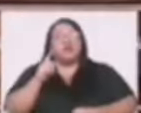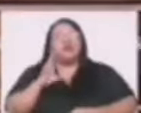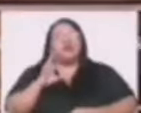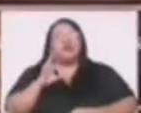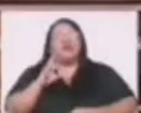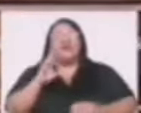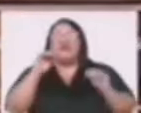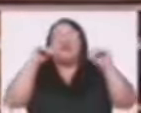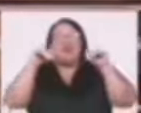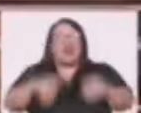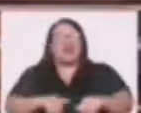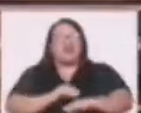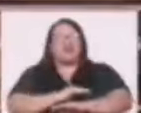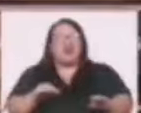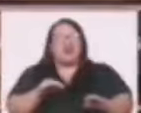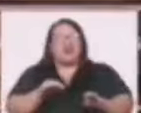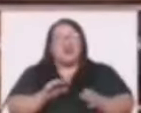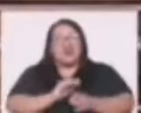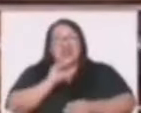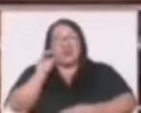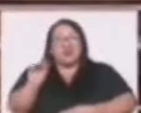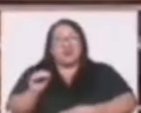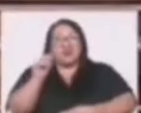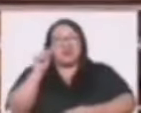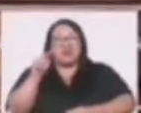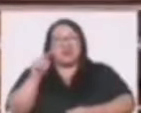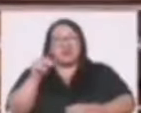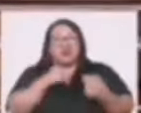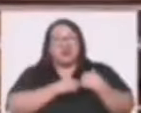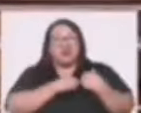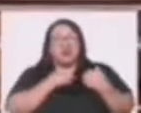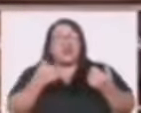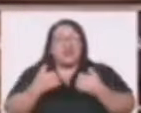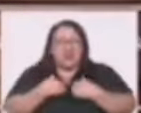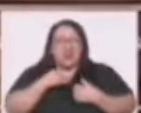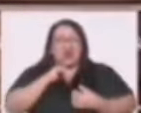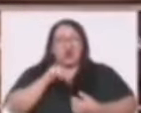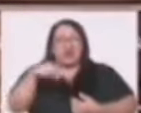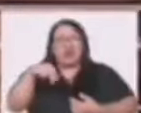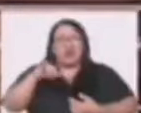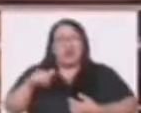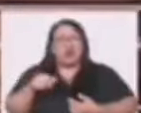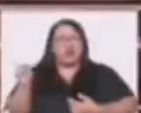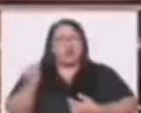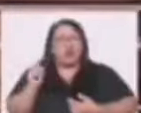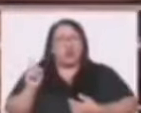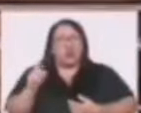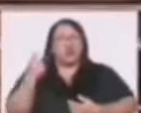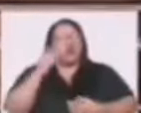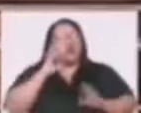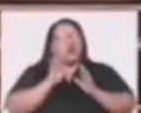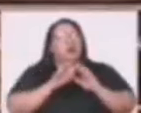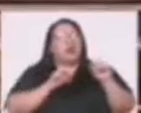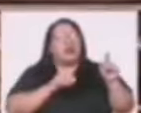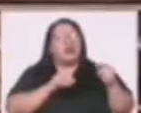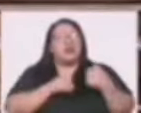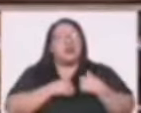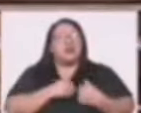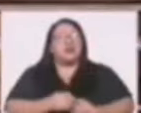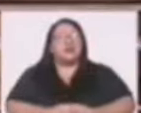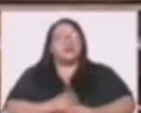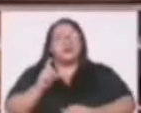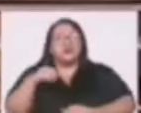un fracaso. Y parte de esa responsabilidad la tiene la JNJ. No solo por el hecho de que hayan tenido a